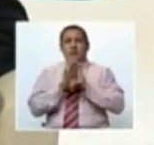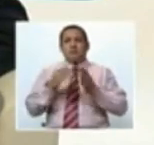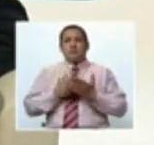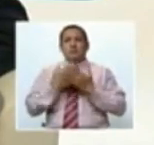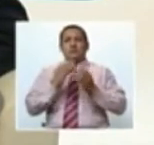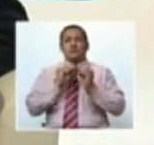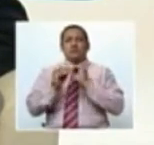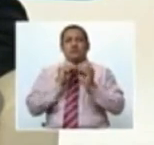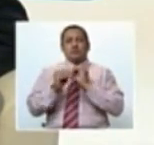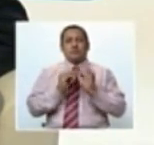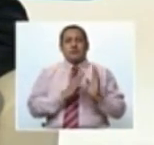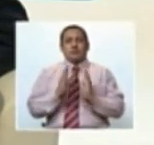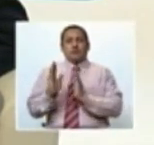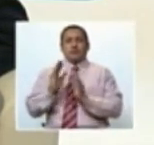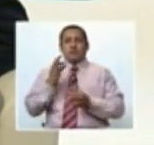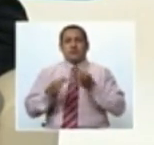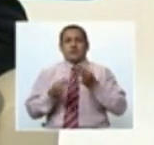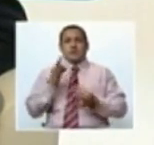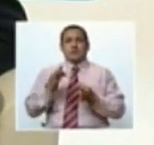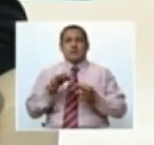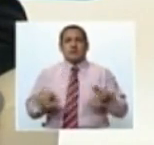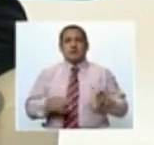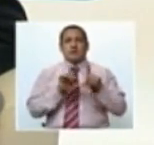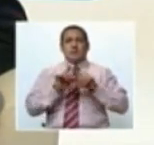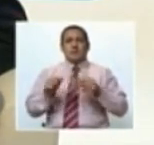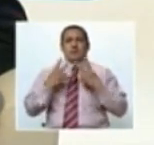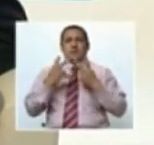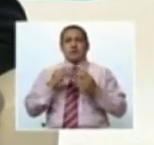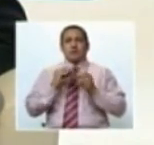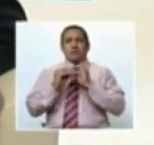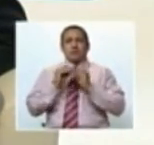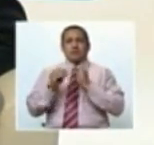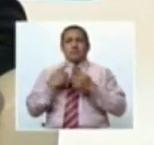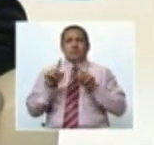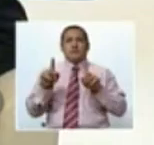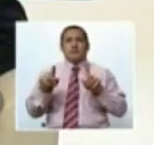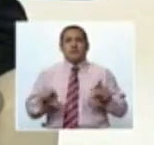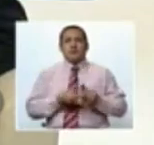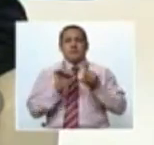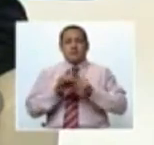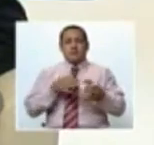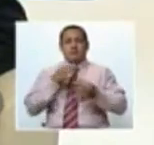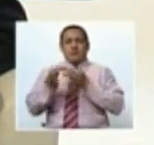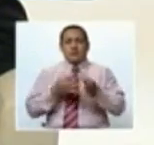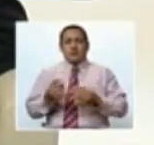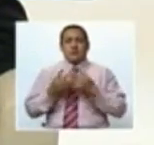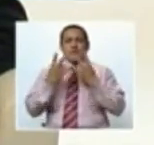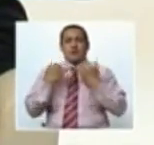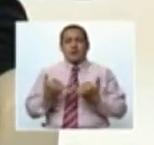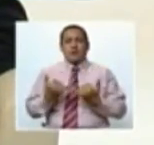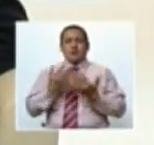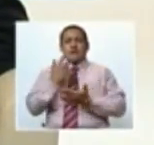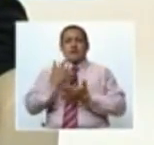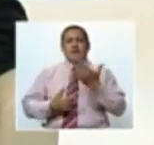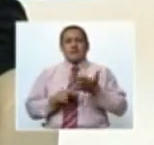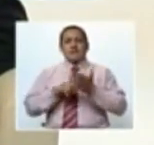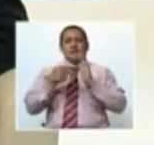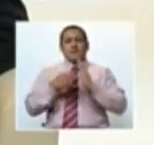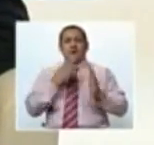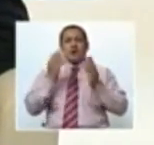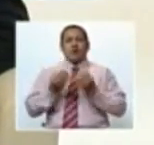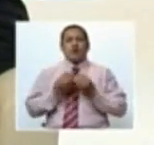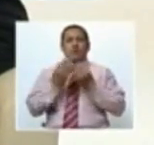principio de congruencia procesal. Bueno, en general de congruencia, pero vamos a detallar este tema. ¿En qué consiste